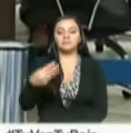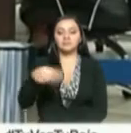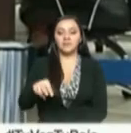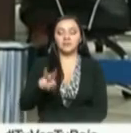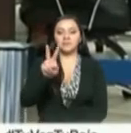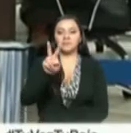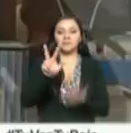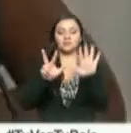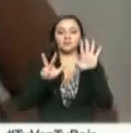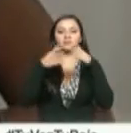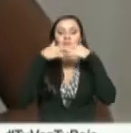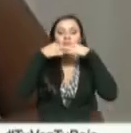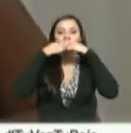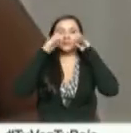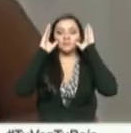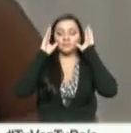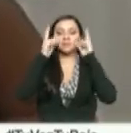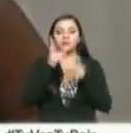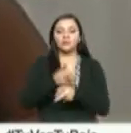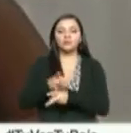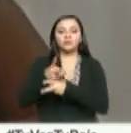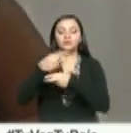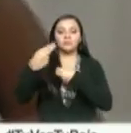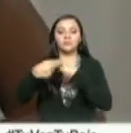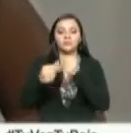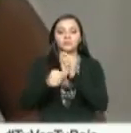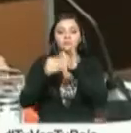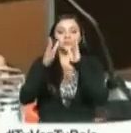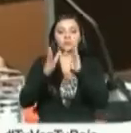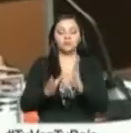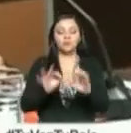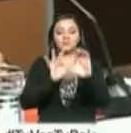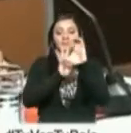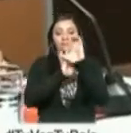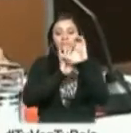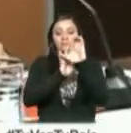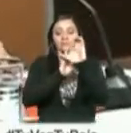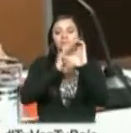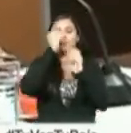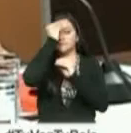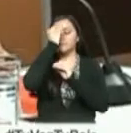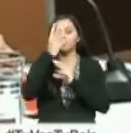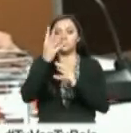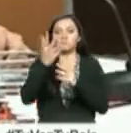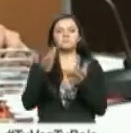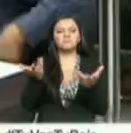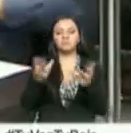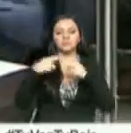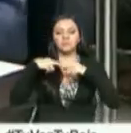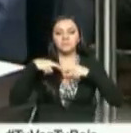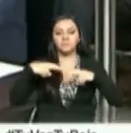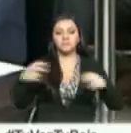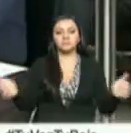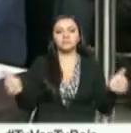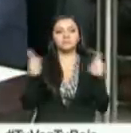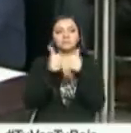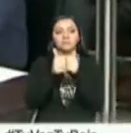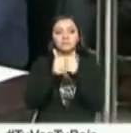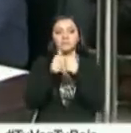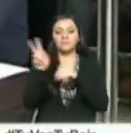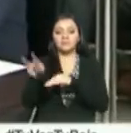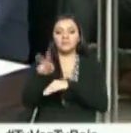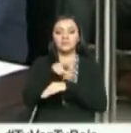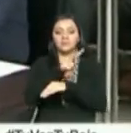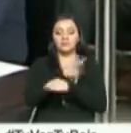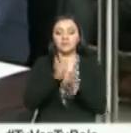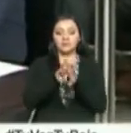28 de diciembre, el Consejo de Participación Ciudadana y Control Social informó que investigará conjuntamente con la Fiscalía General